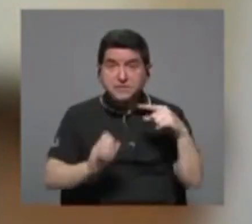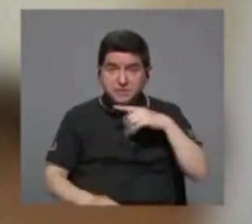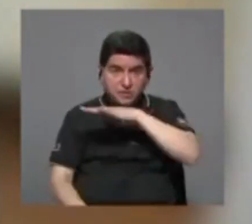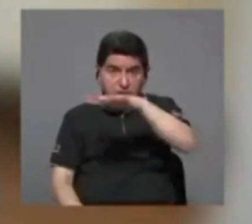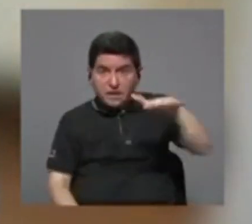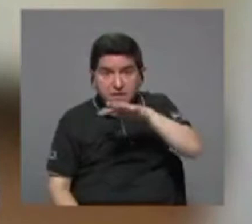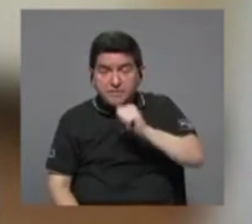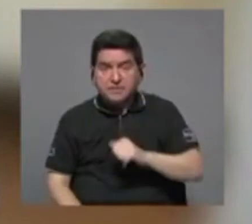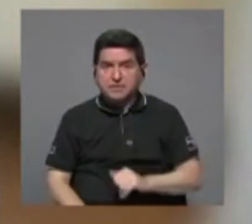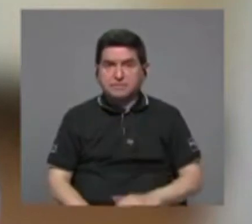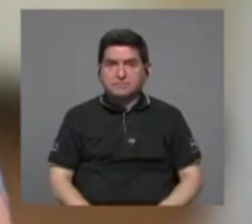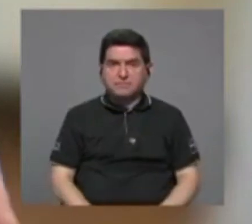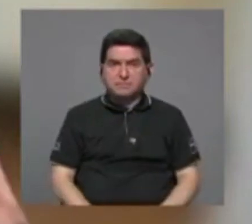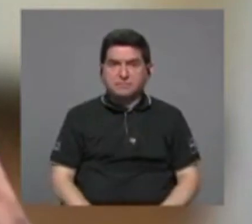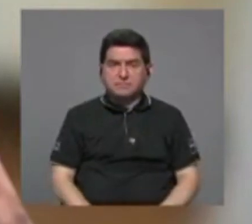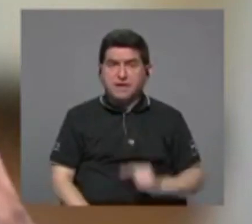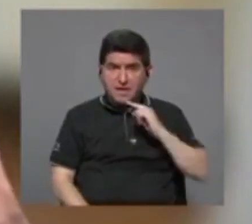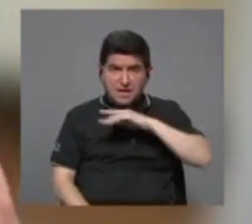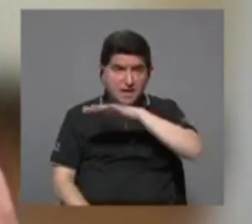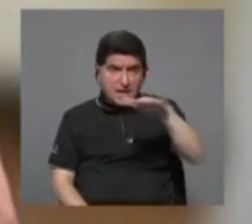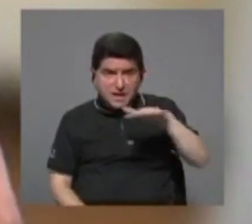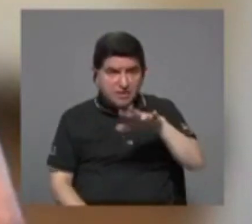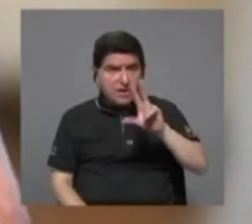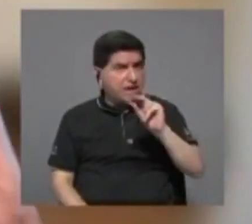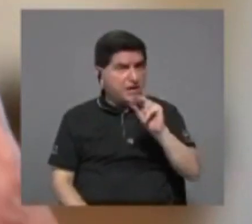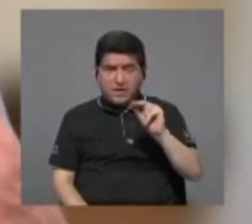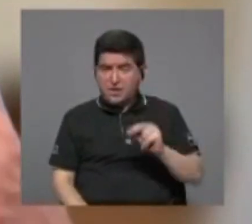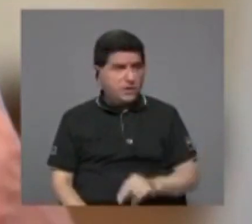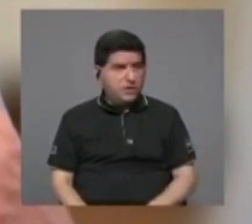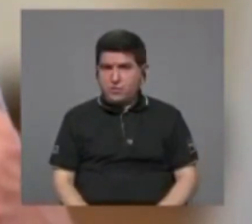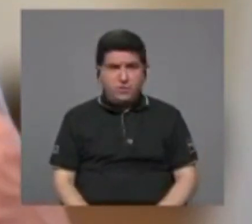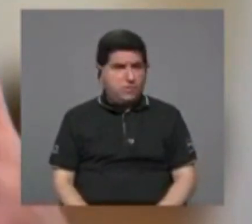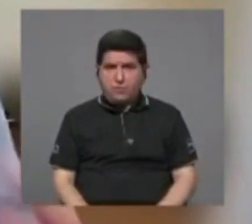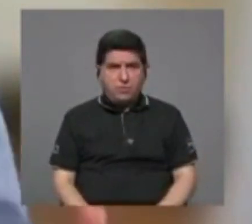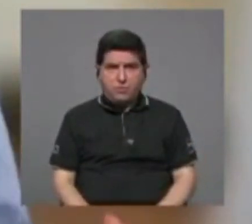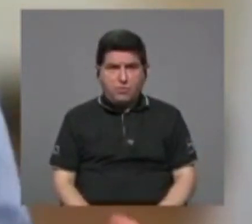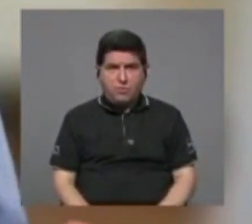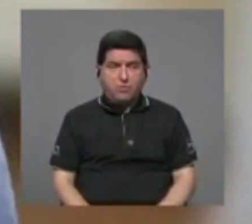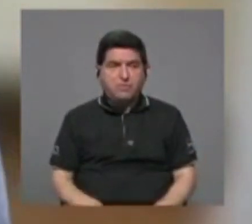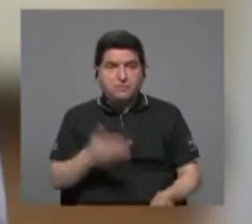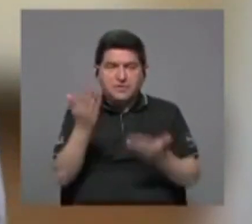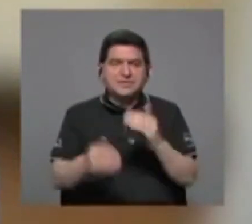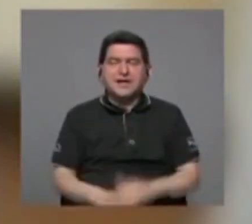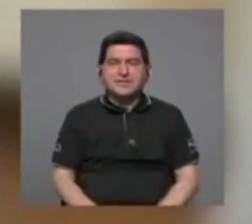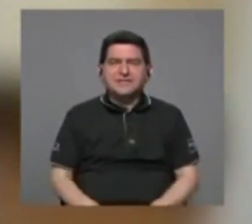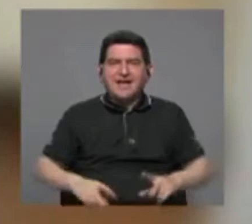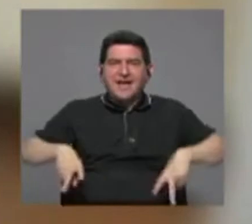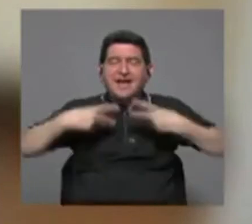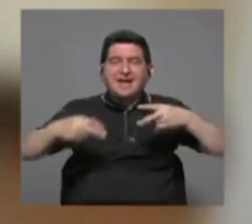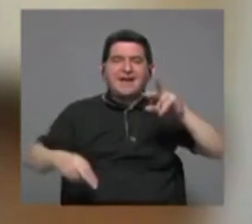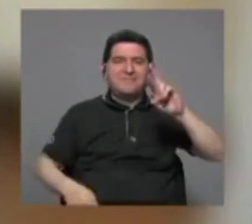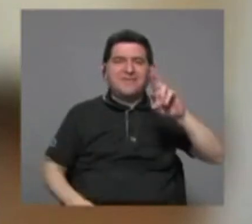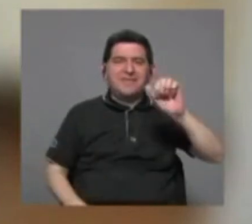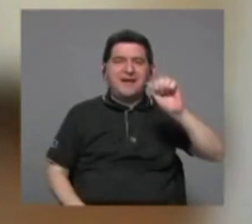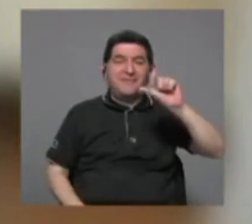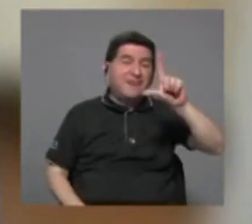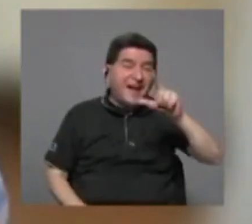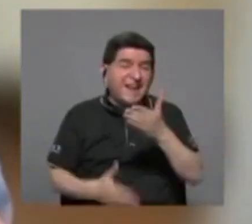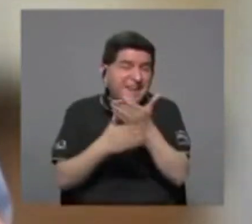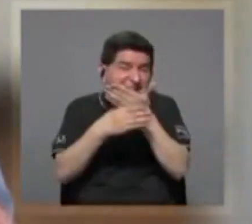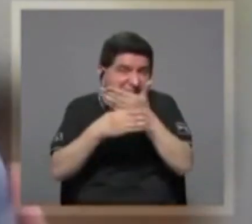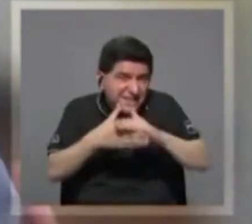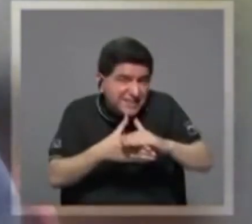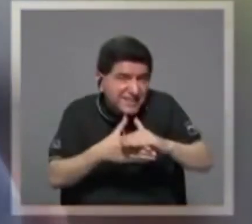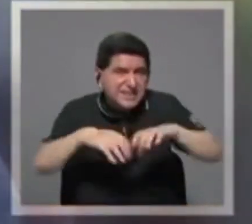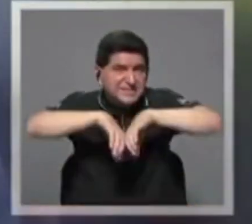Y la realidad no en la vida real, por decirlo así, no está partida. La partimos